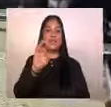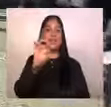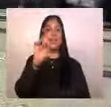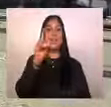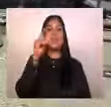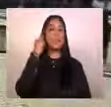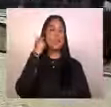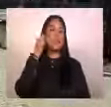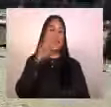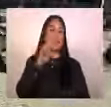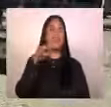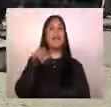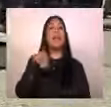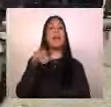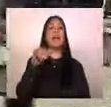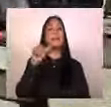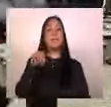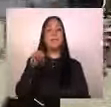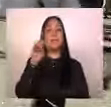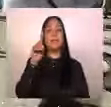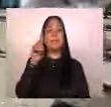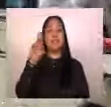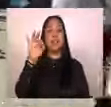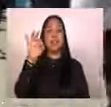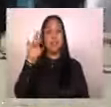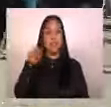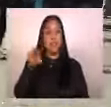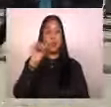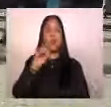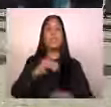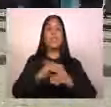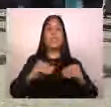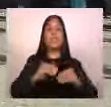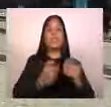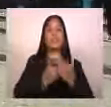Edgar Arnoldo Medrano Menéndez de Tierra Nueva 1.